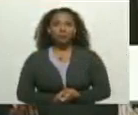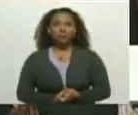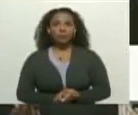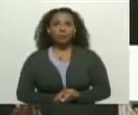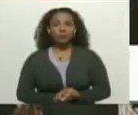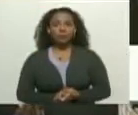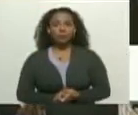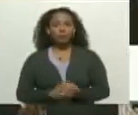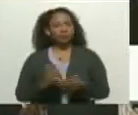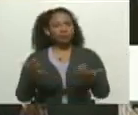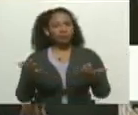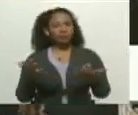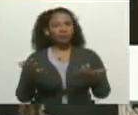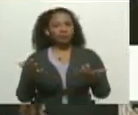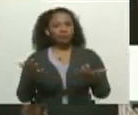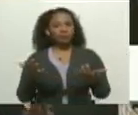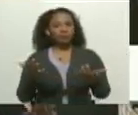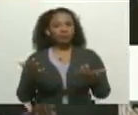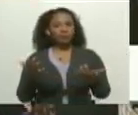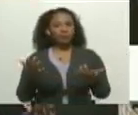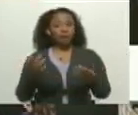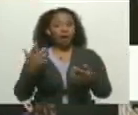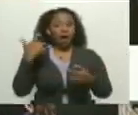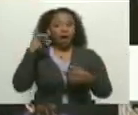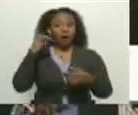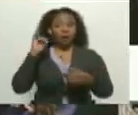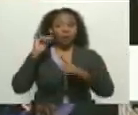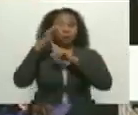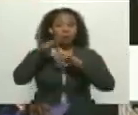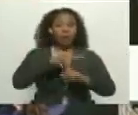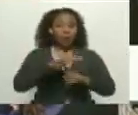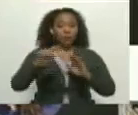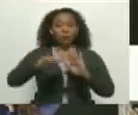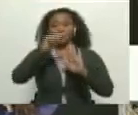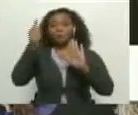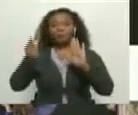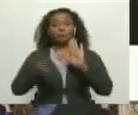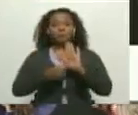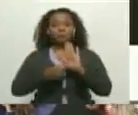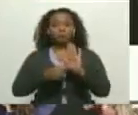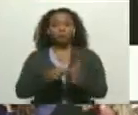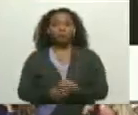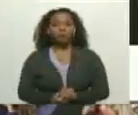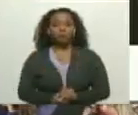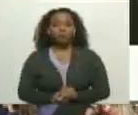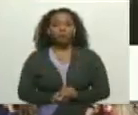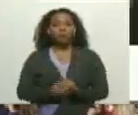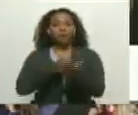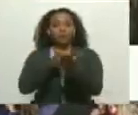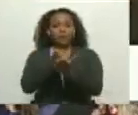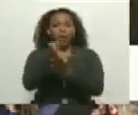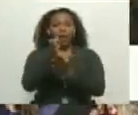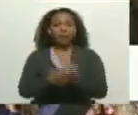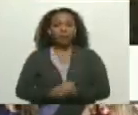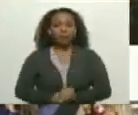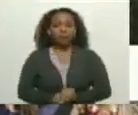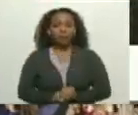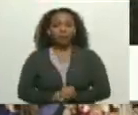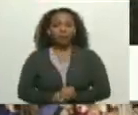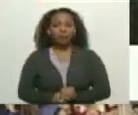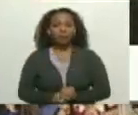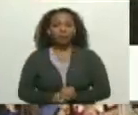que es expresión plena de lealtad.